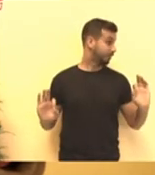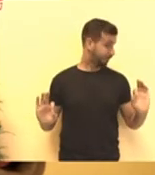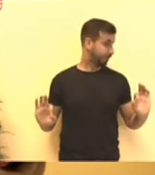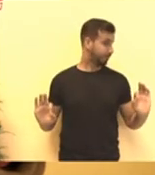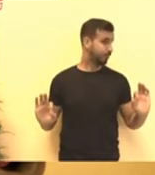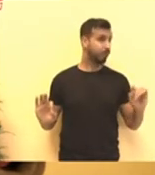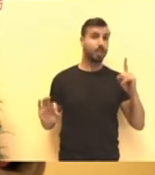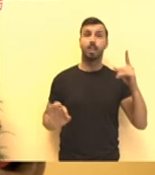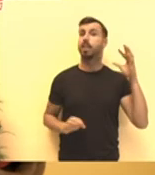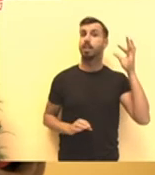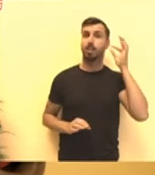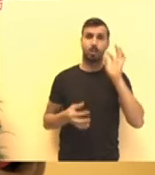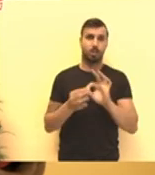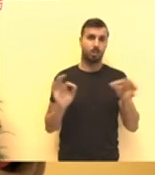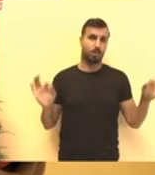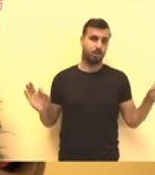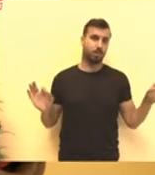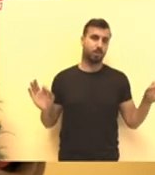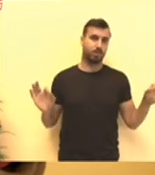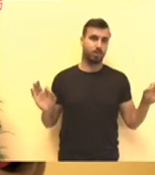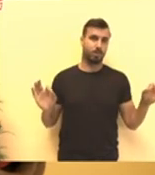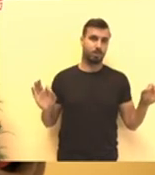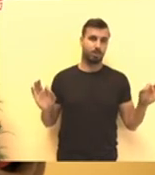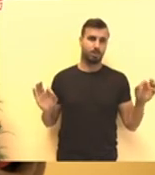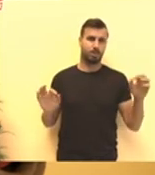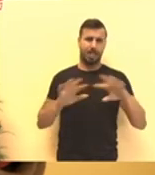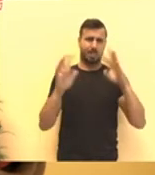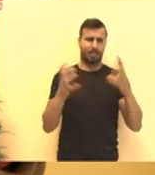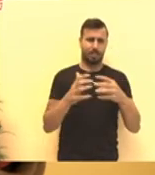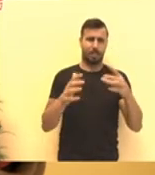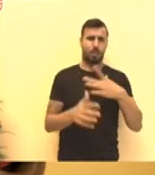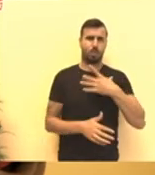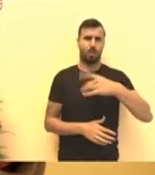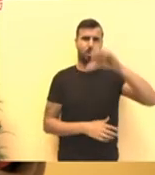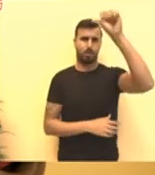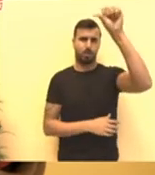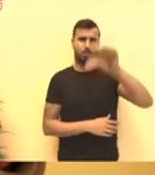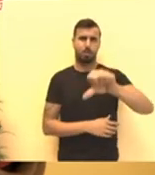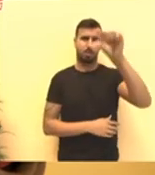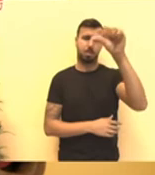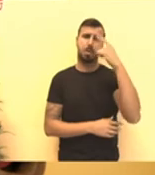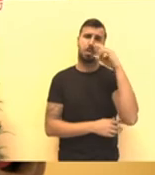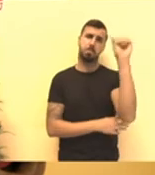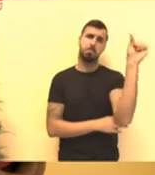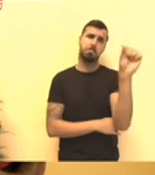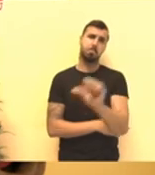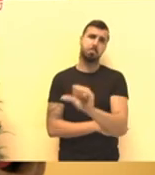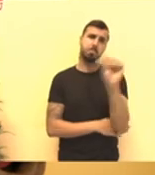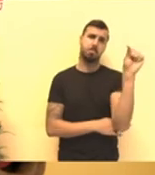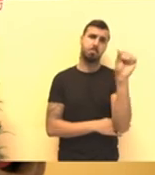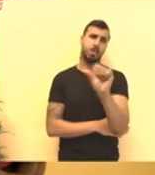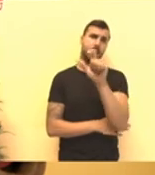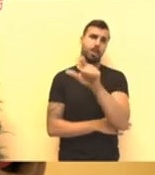y si ustedes ven el acto, lo ven en internet, yo lo vi de casualidad, que estaba haciendo zapping, todos los